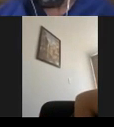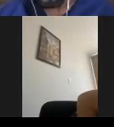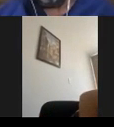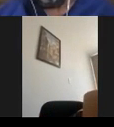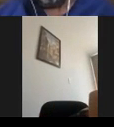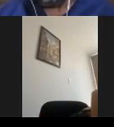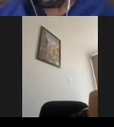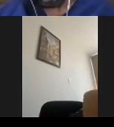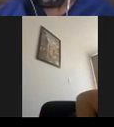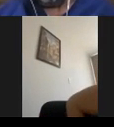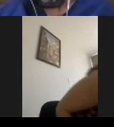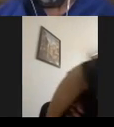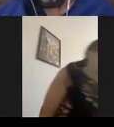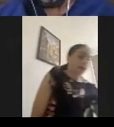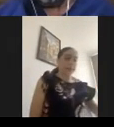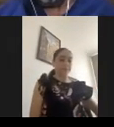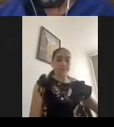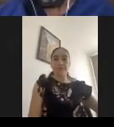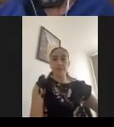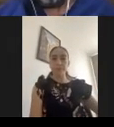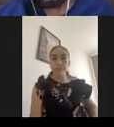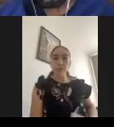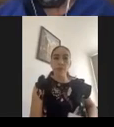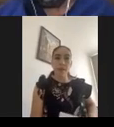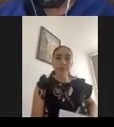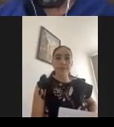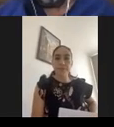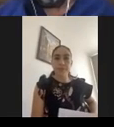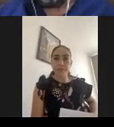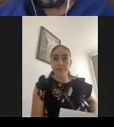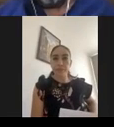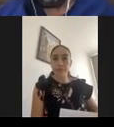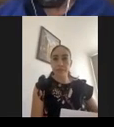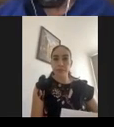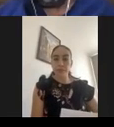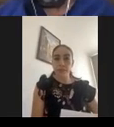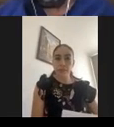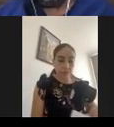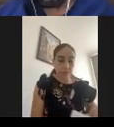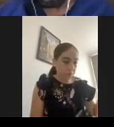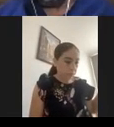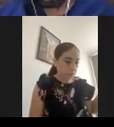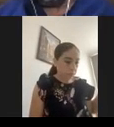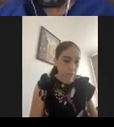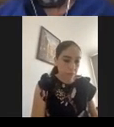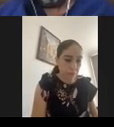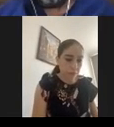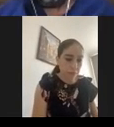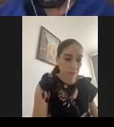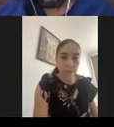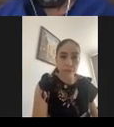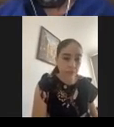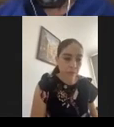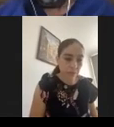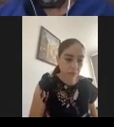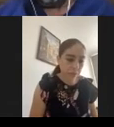viene aplicada no a una acción, sino ya hacia una nueva ficha o hacia alguna nueva estrategia. Sí, aquí, por